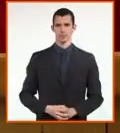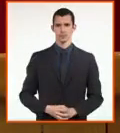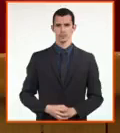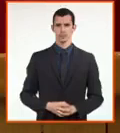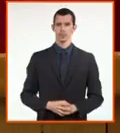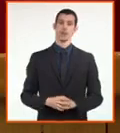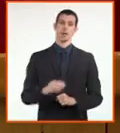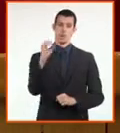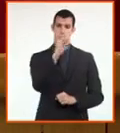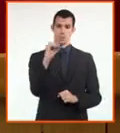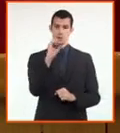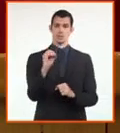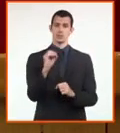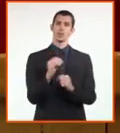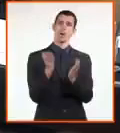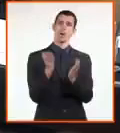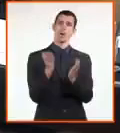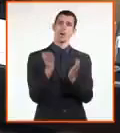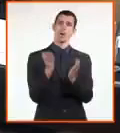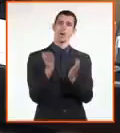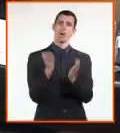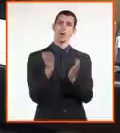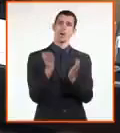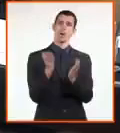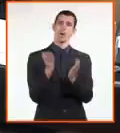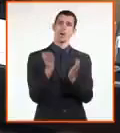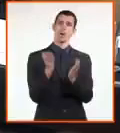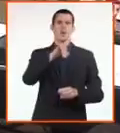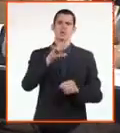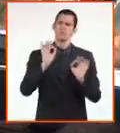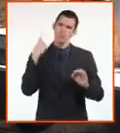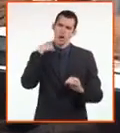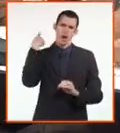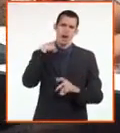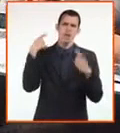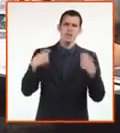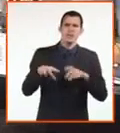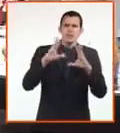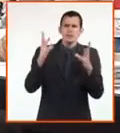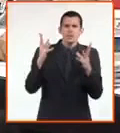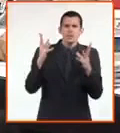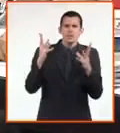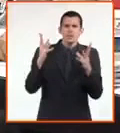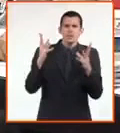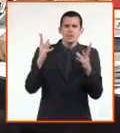para cada tiempo vanguardias estudiantiles que sean participantes conscientes en